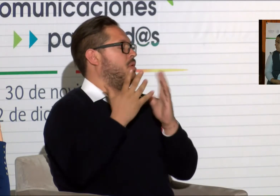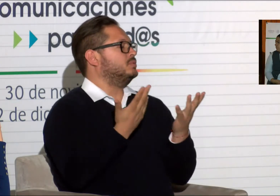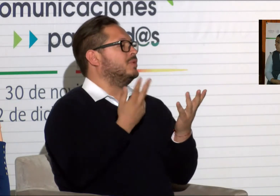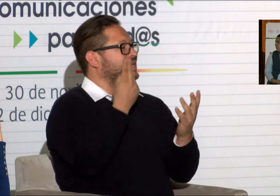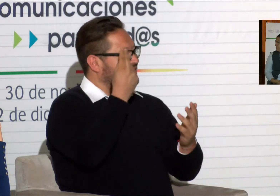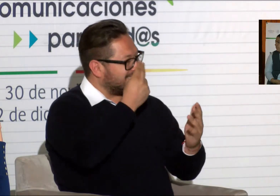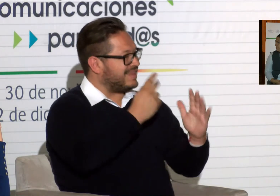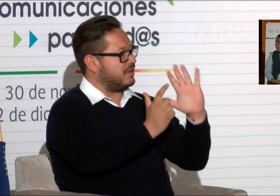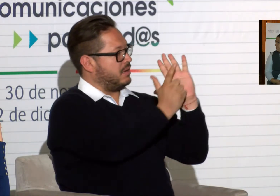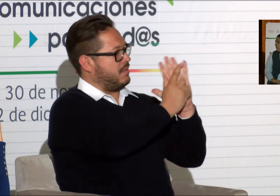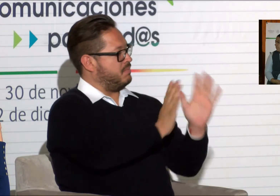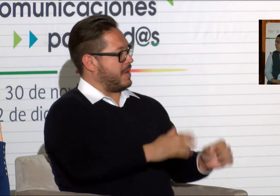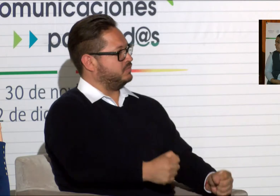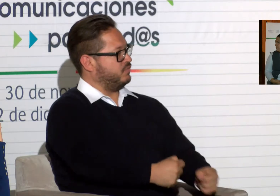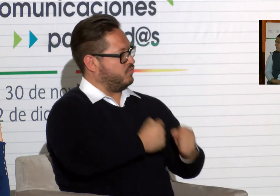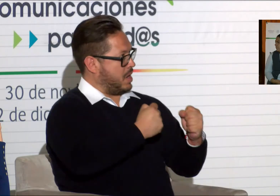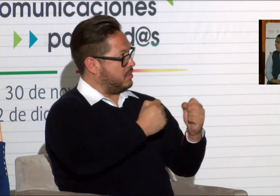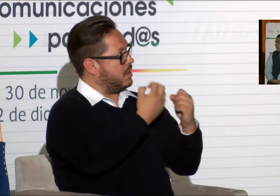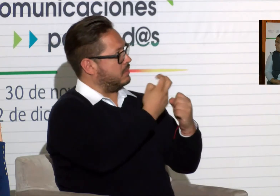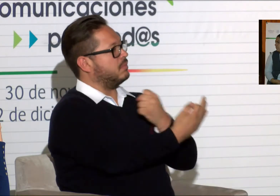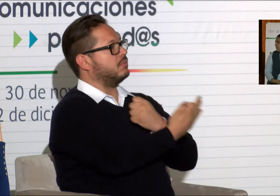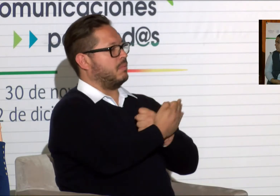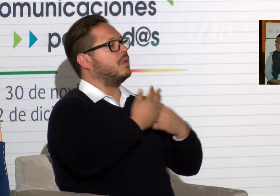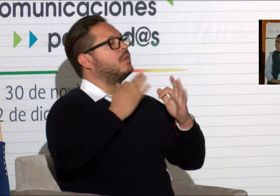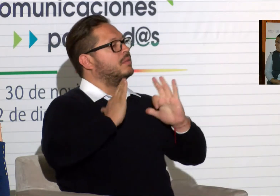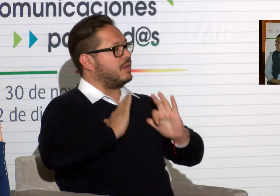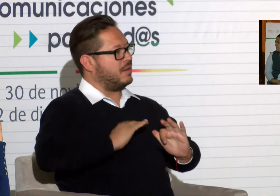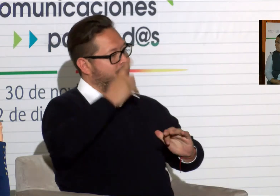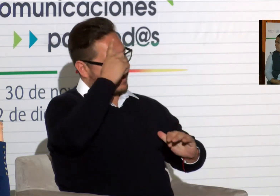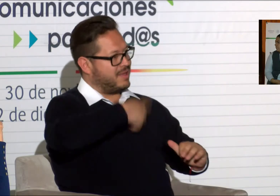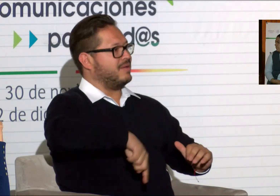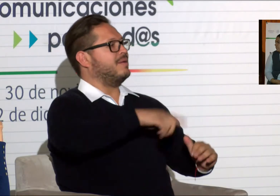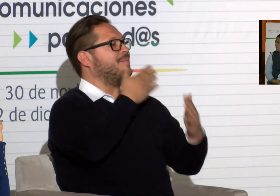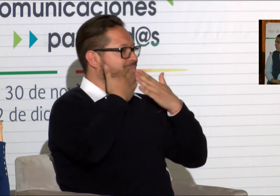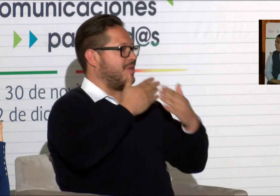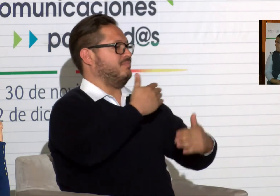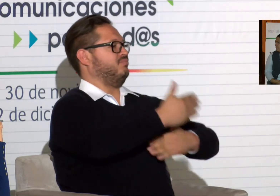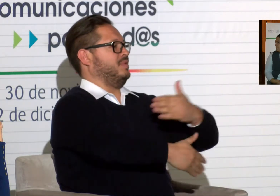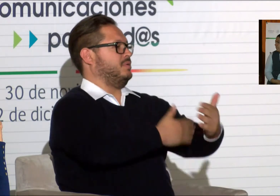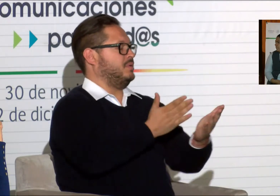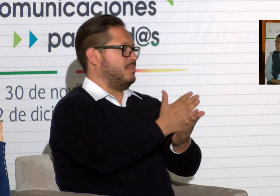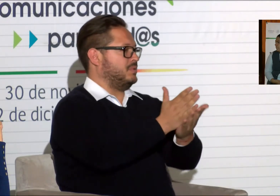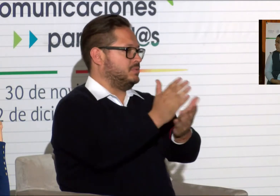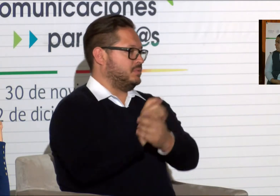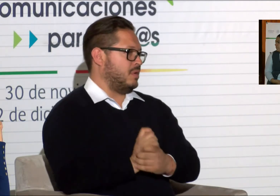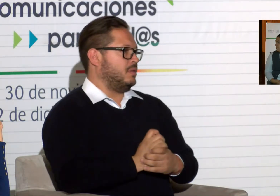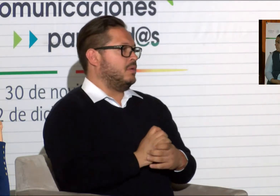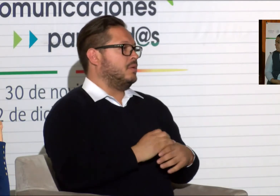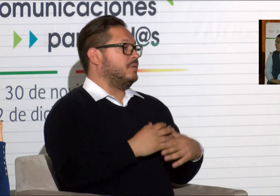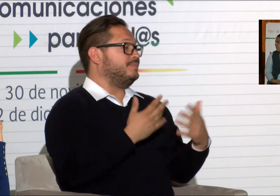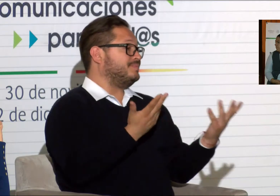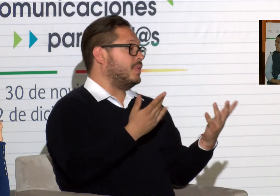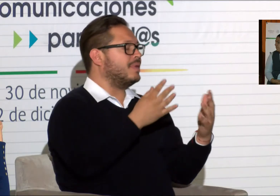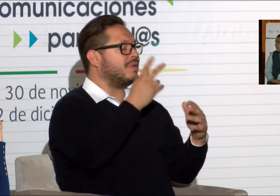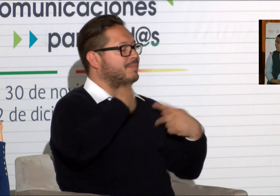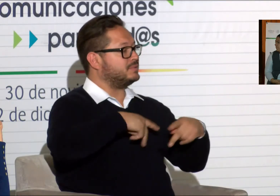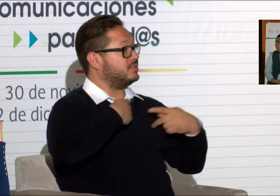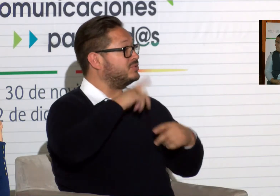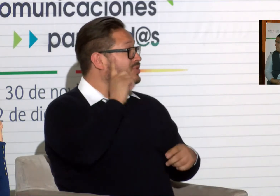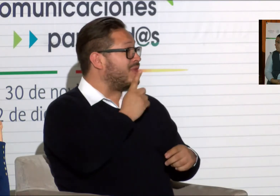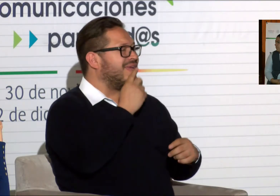con discapacidad auditiva, va para otras discapacidades, pero no para la discapacidad auditiva. Entonces ahí viene el problema,